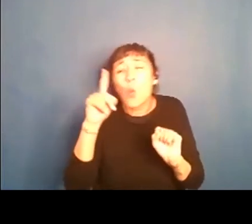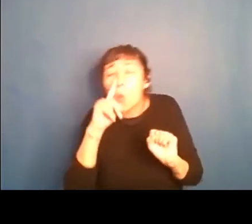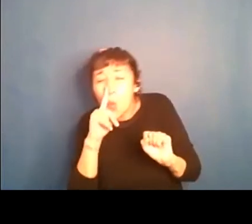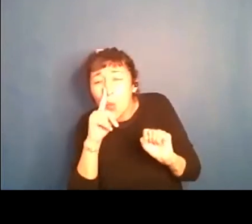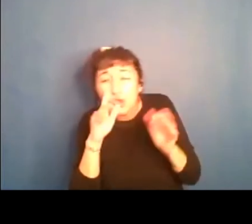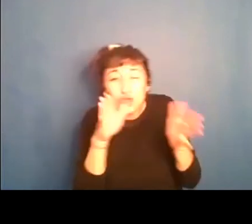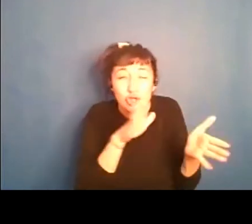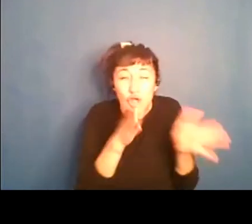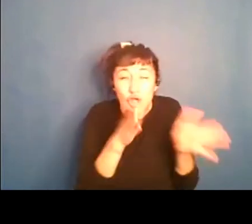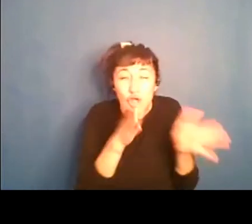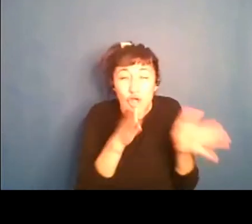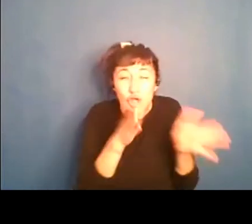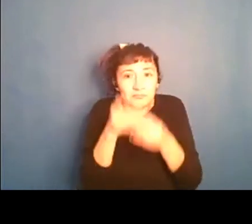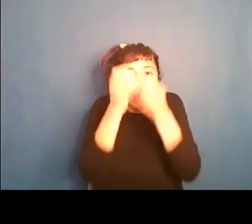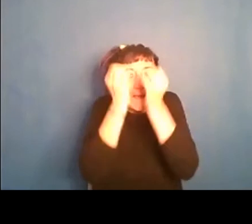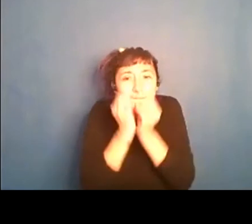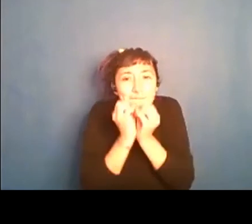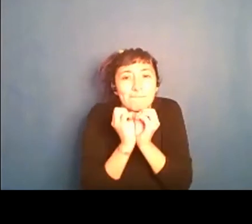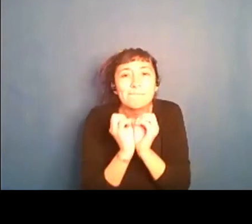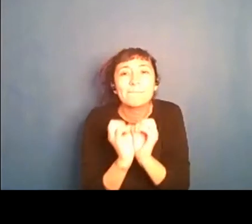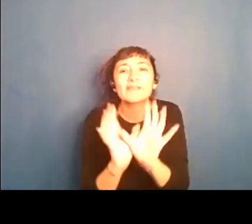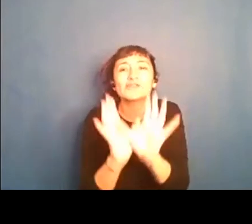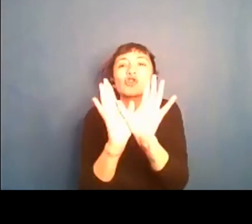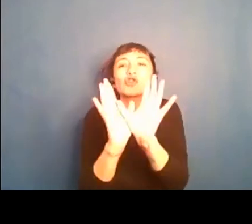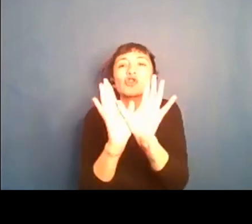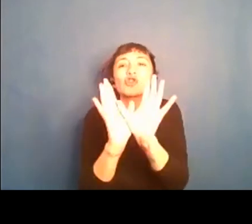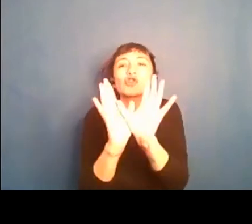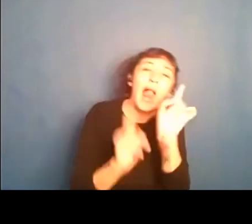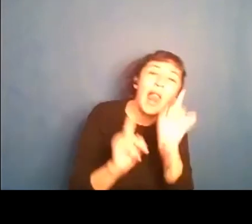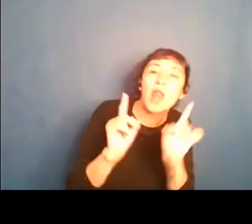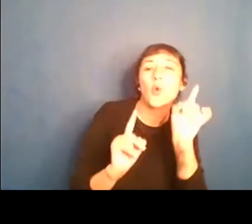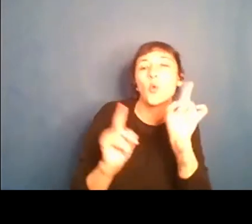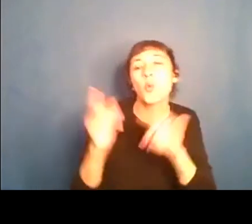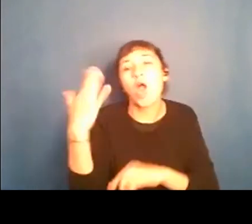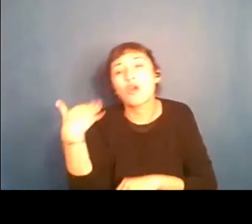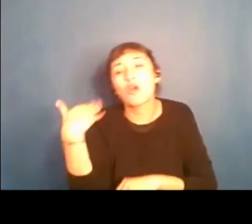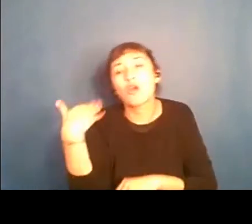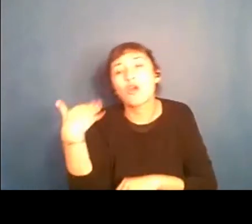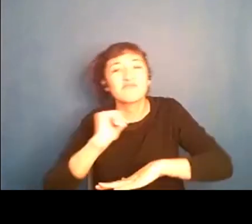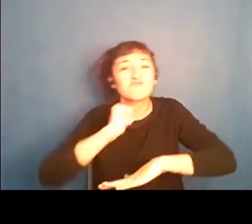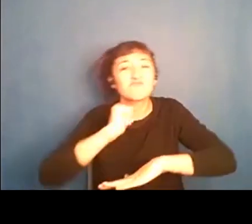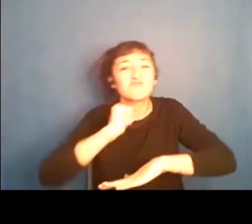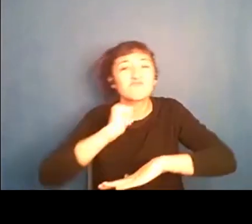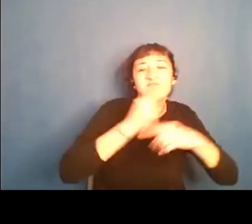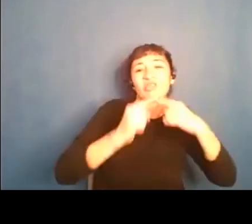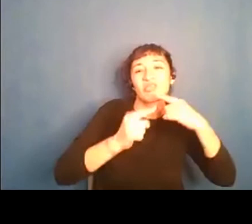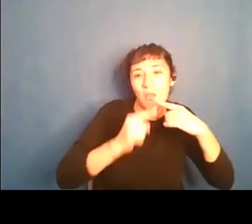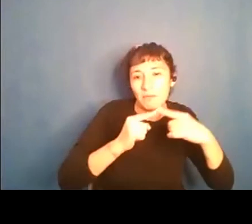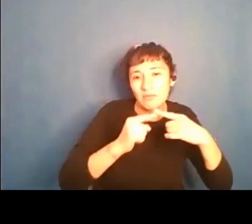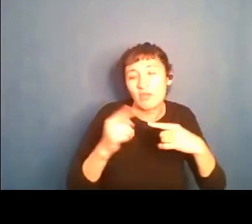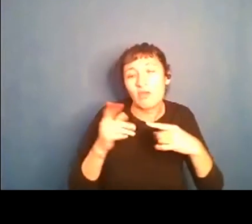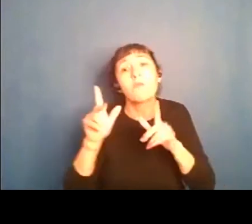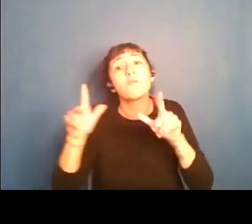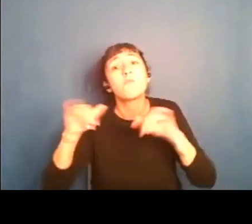junio, empezó a tener algún que otro programa de televisión, a